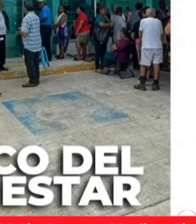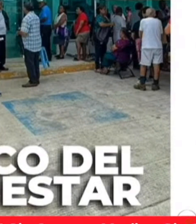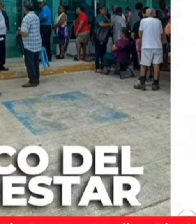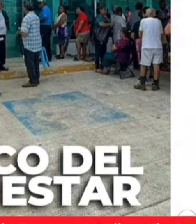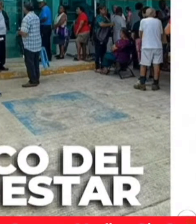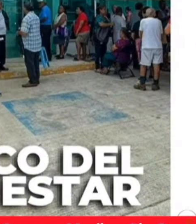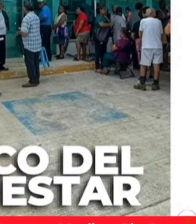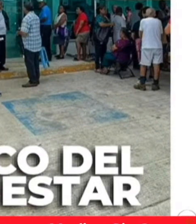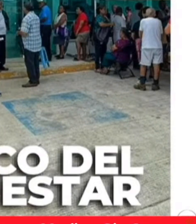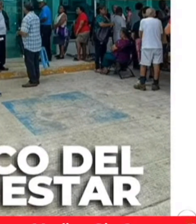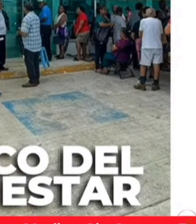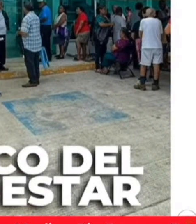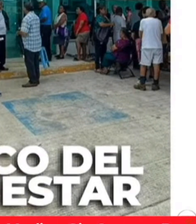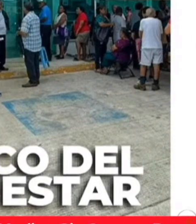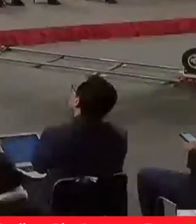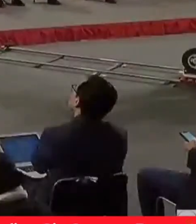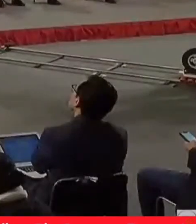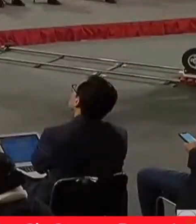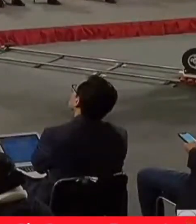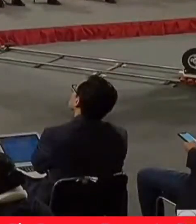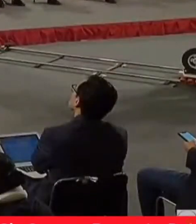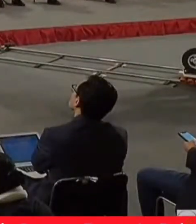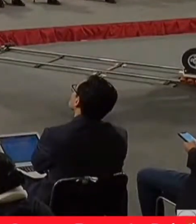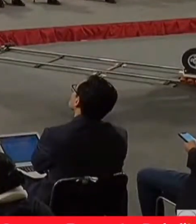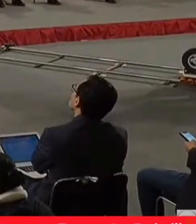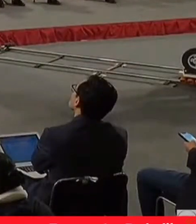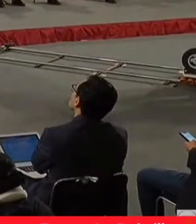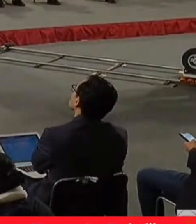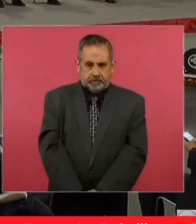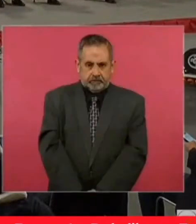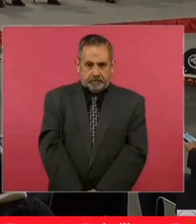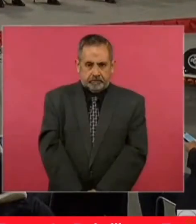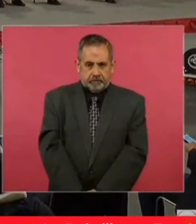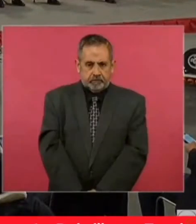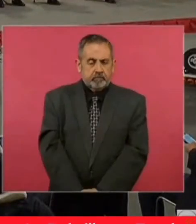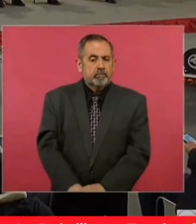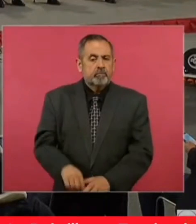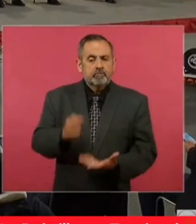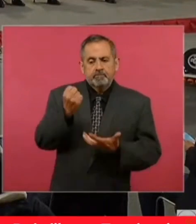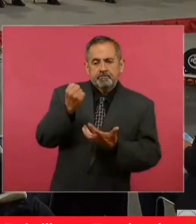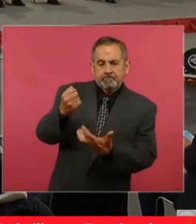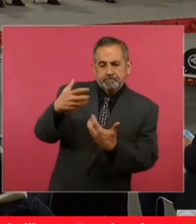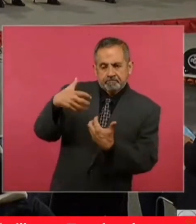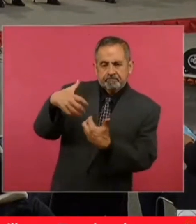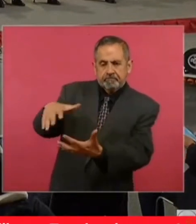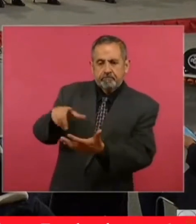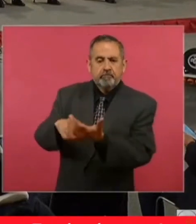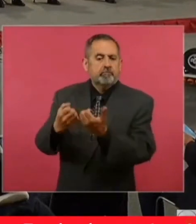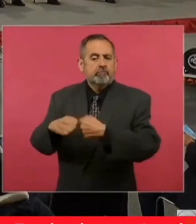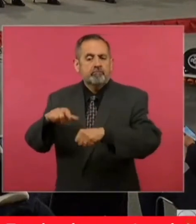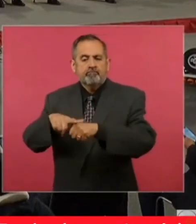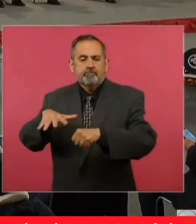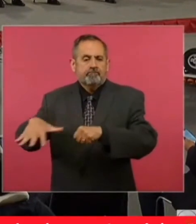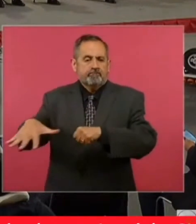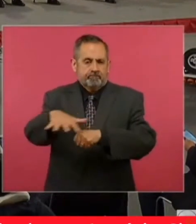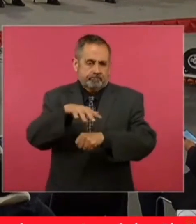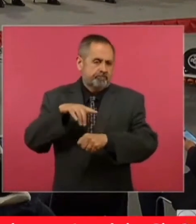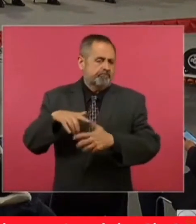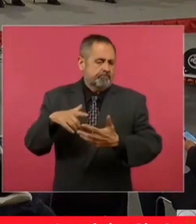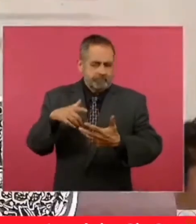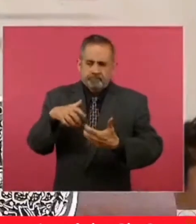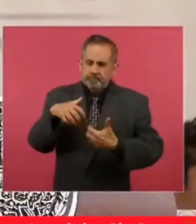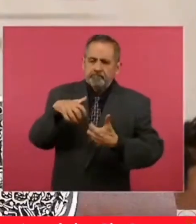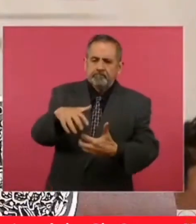por lo menos por cabecera municipal. Y en el caso del fondo de aportaciones a la infraestructura social que son